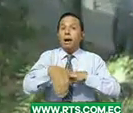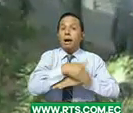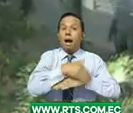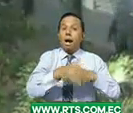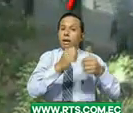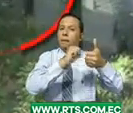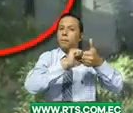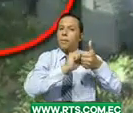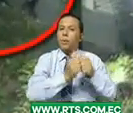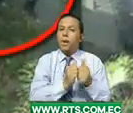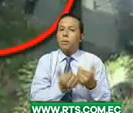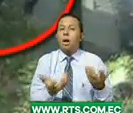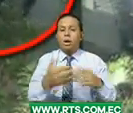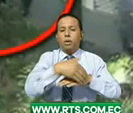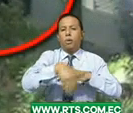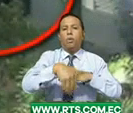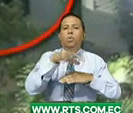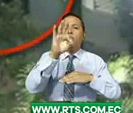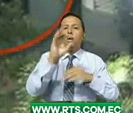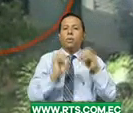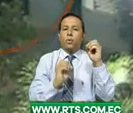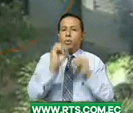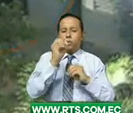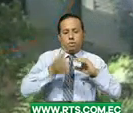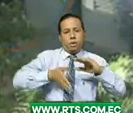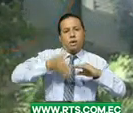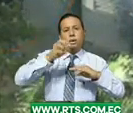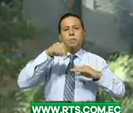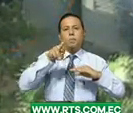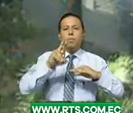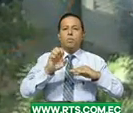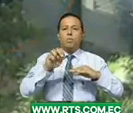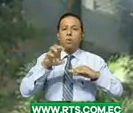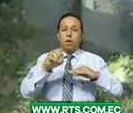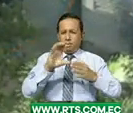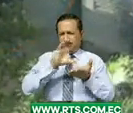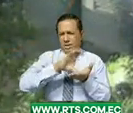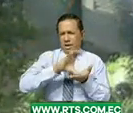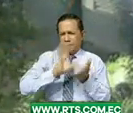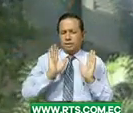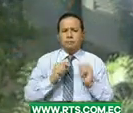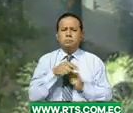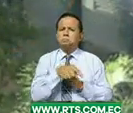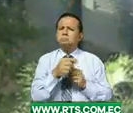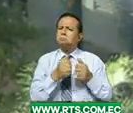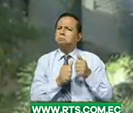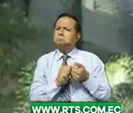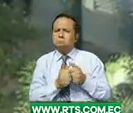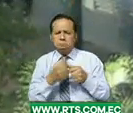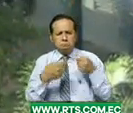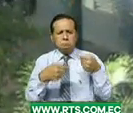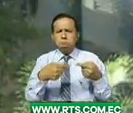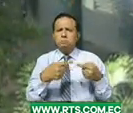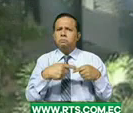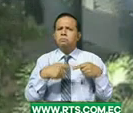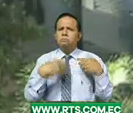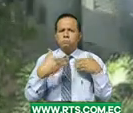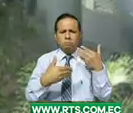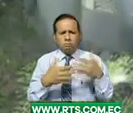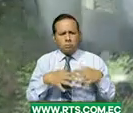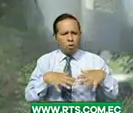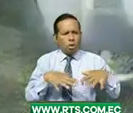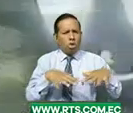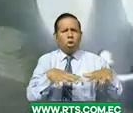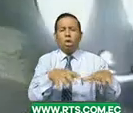el cual se dio en la avenida 9 de Octubre y García Moreno, centro de la urbe. Este suceso se extendió por varias calles, generando la